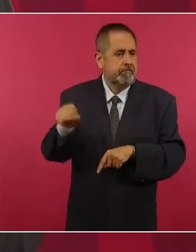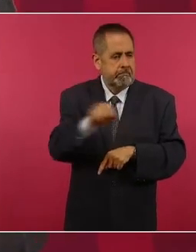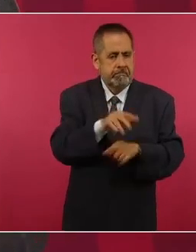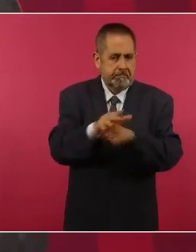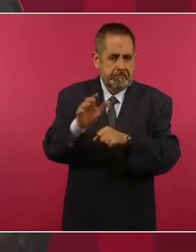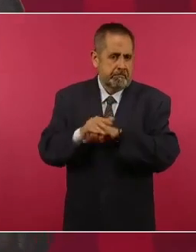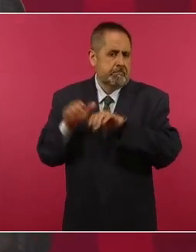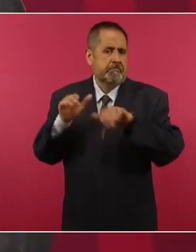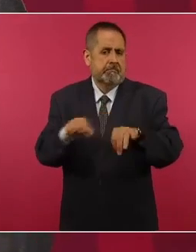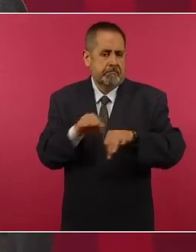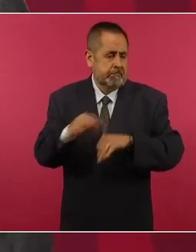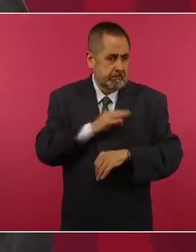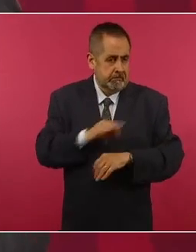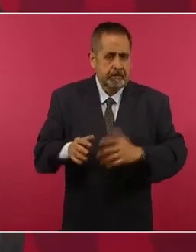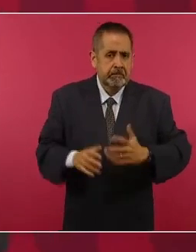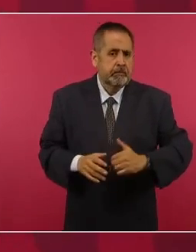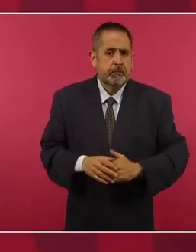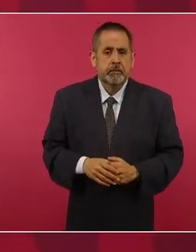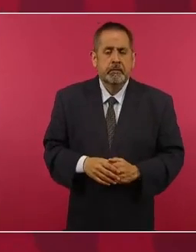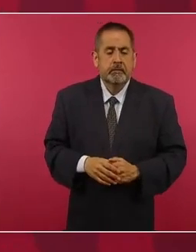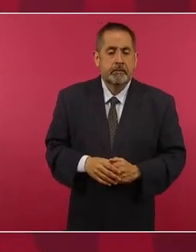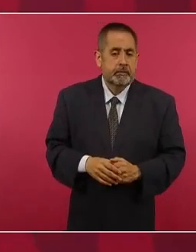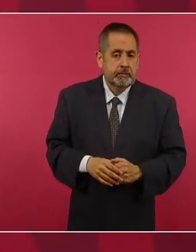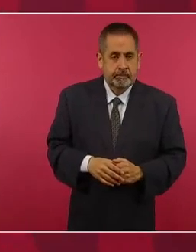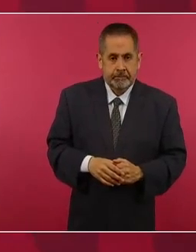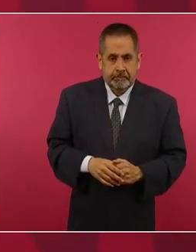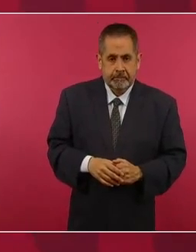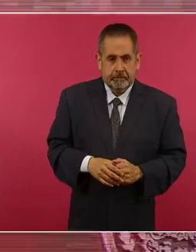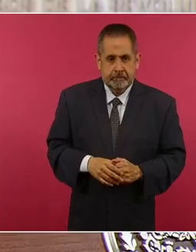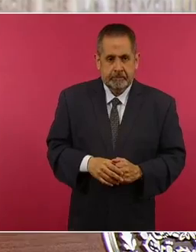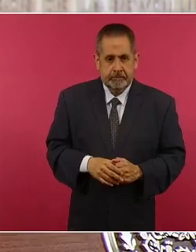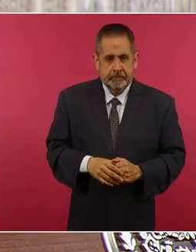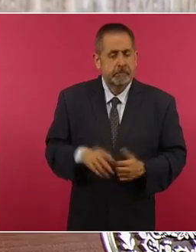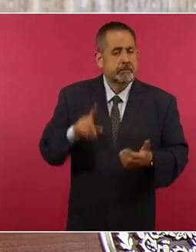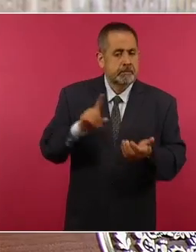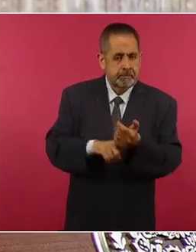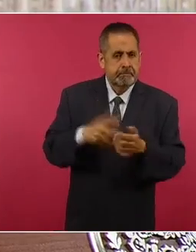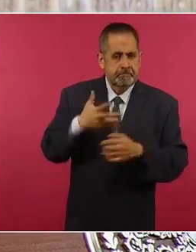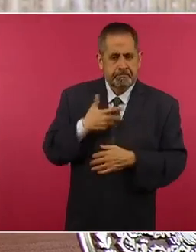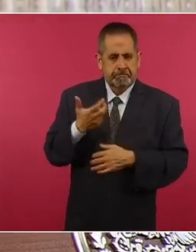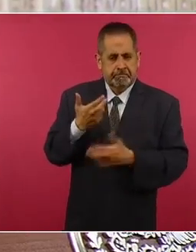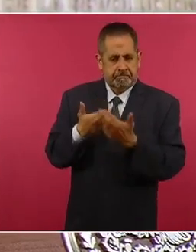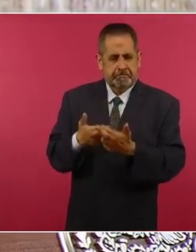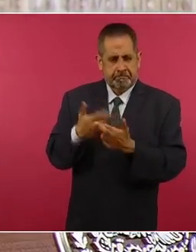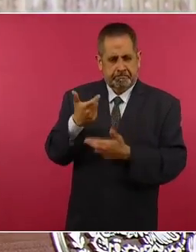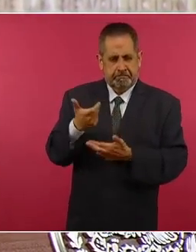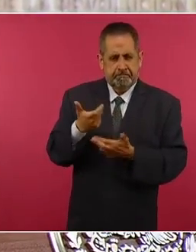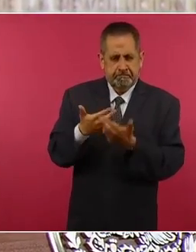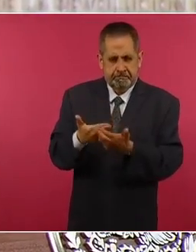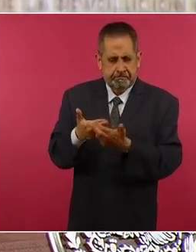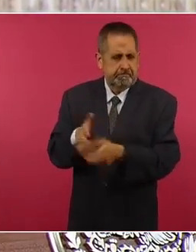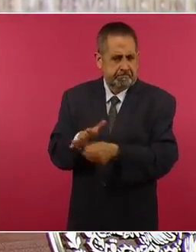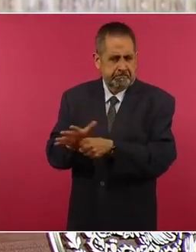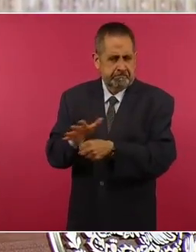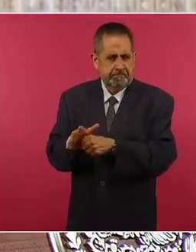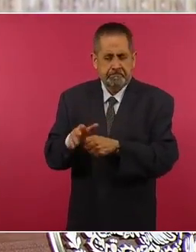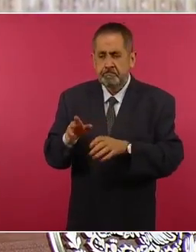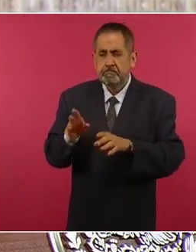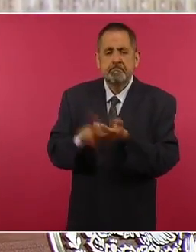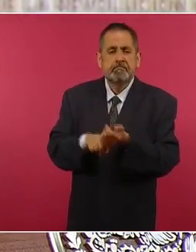Y como tenemos reservas suficientes de